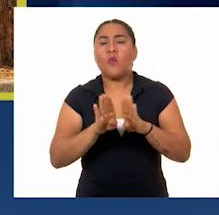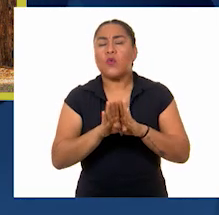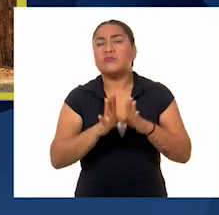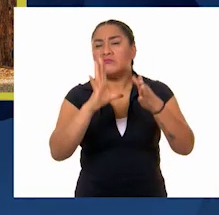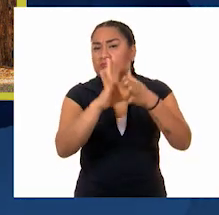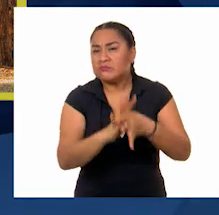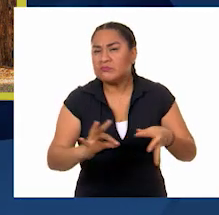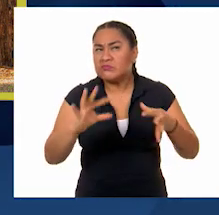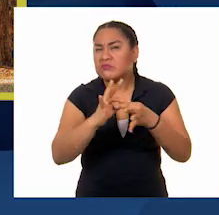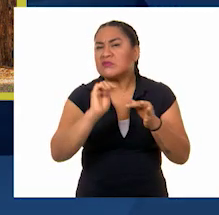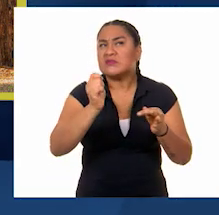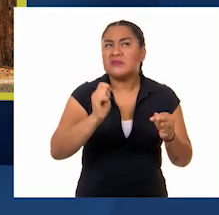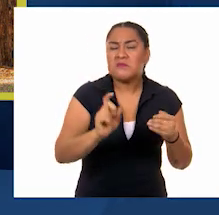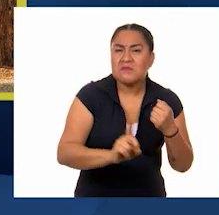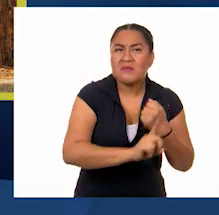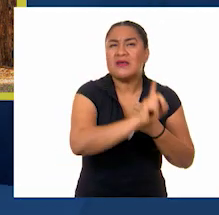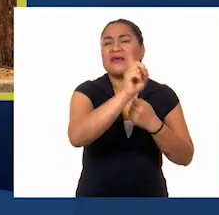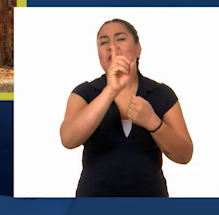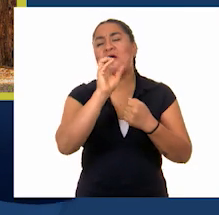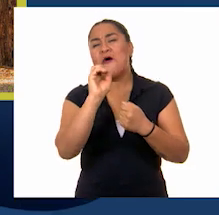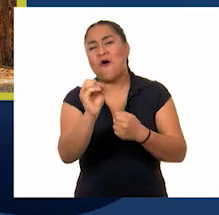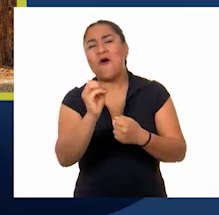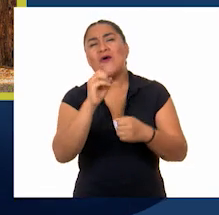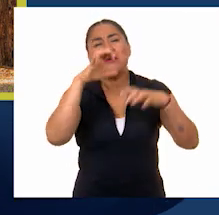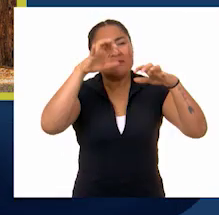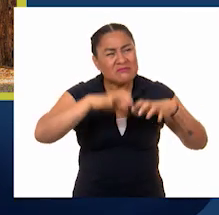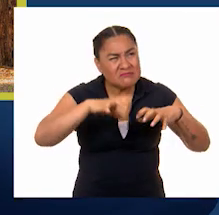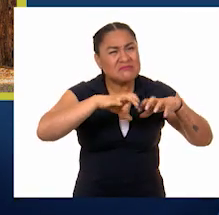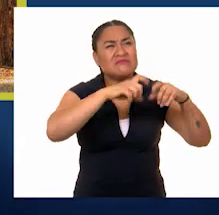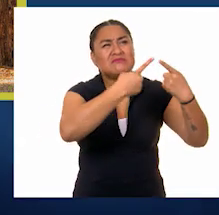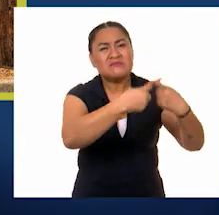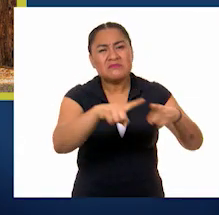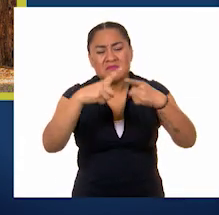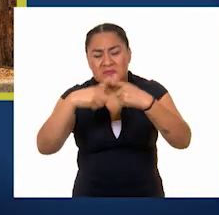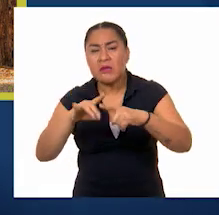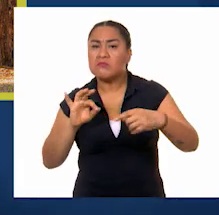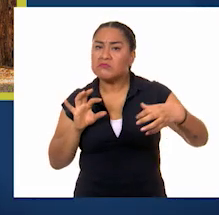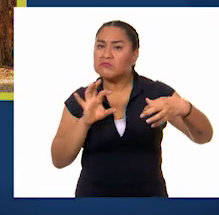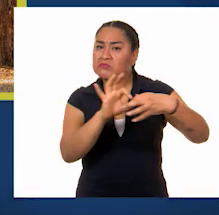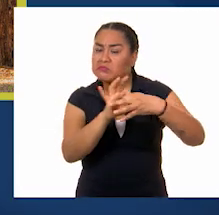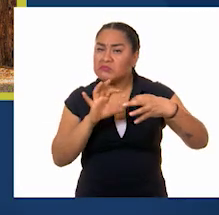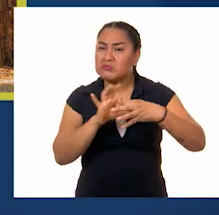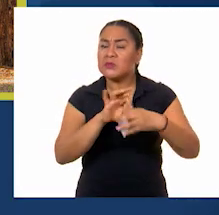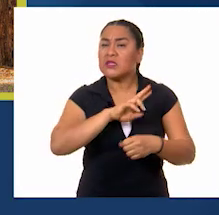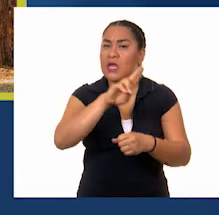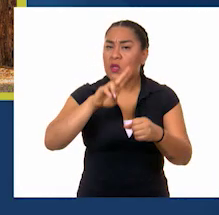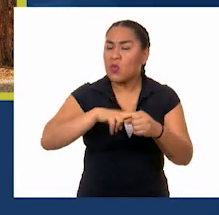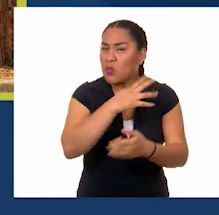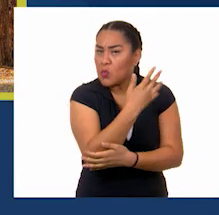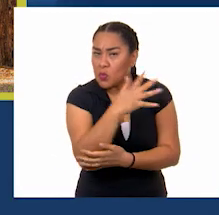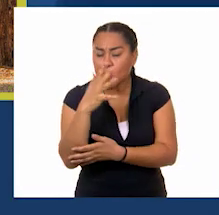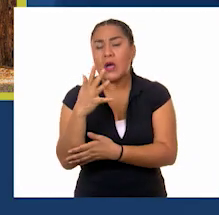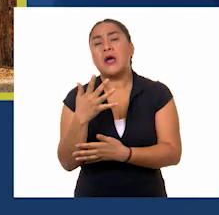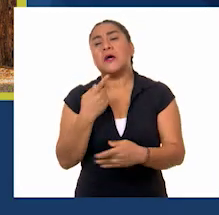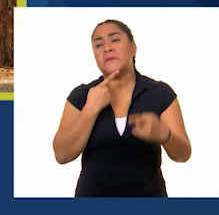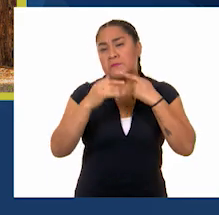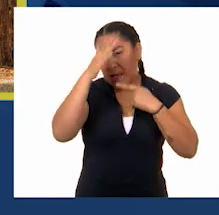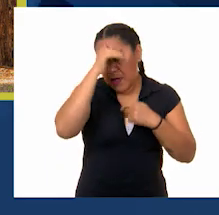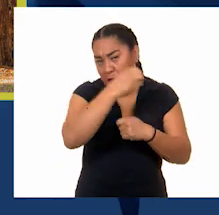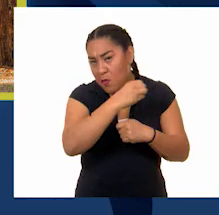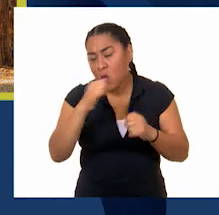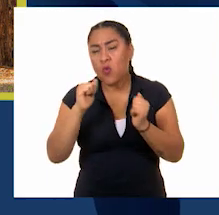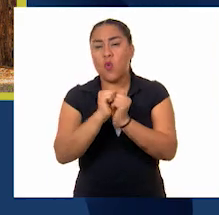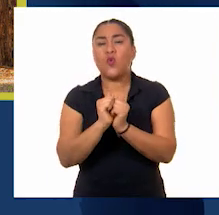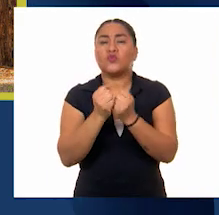los fenómenos naturales y con la manera en que se interactúan con la naturaleza, organizan su vida social y religiosa,